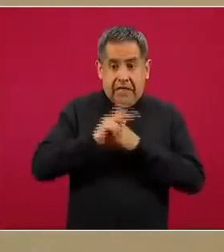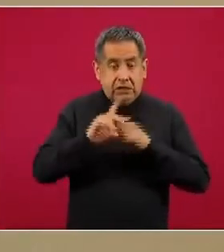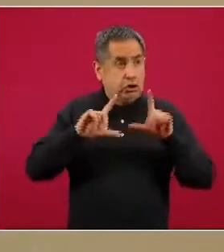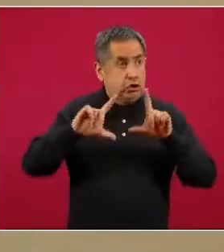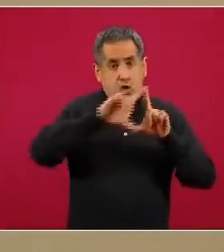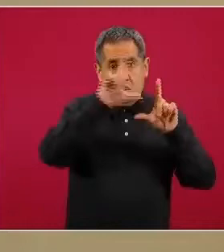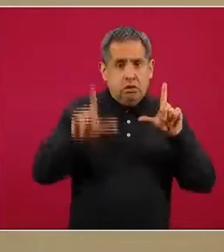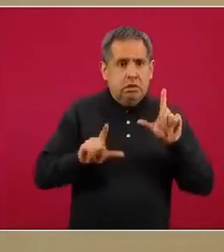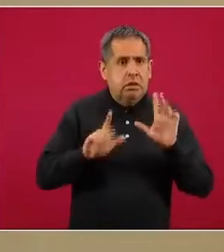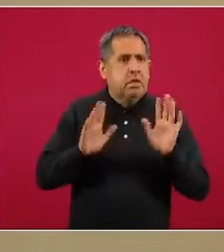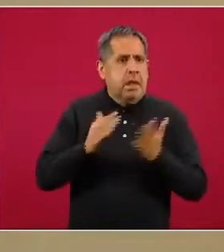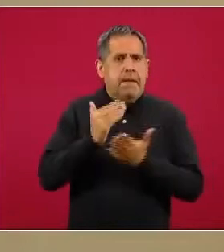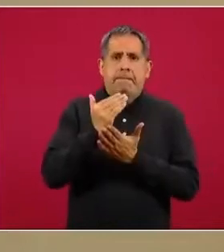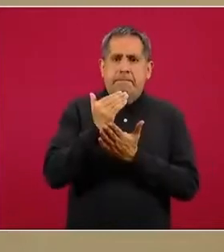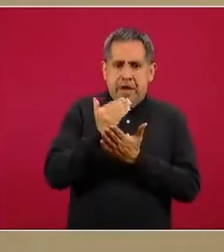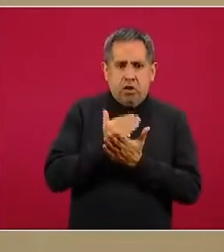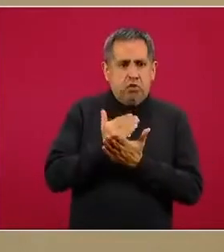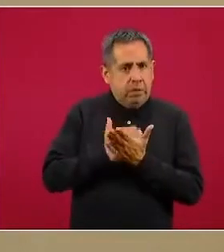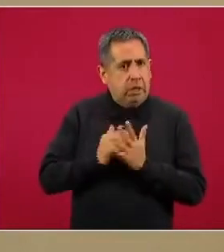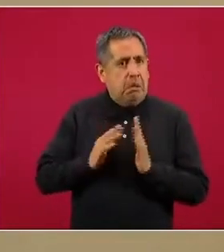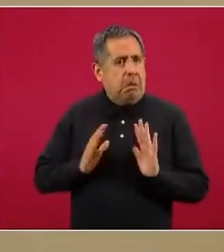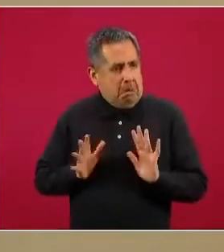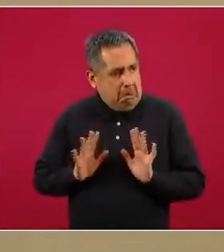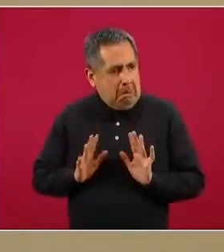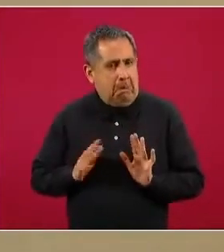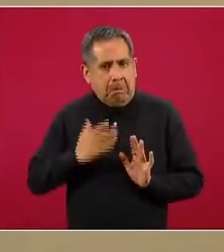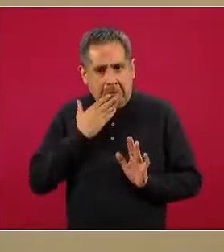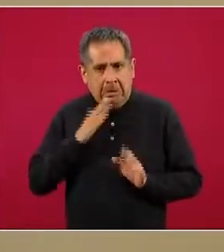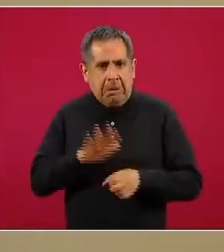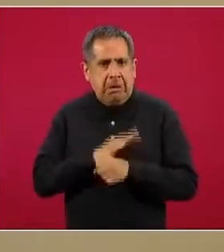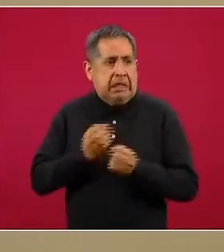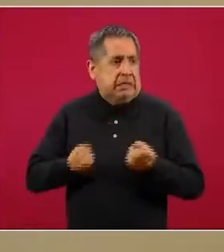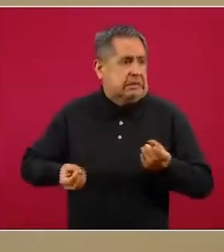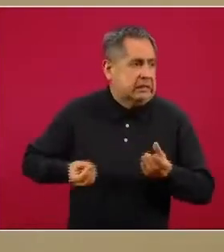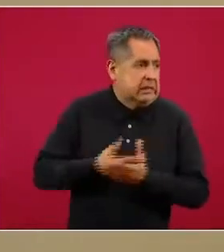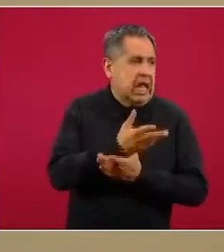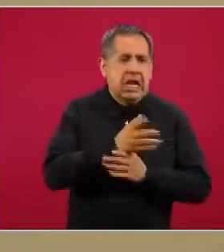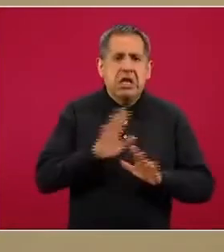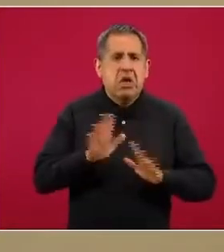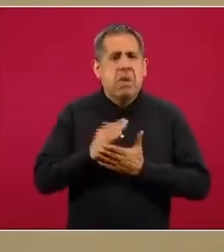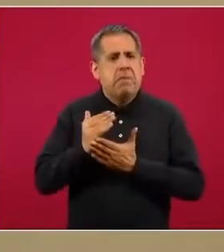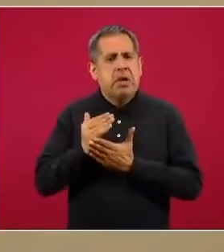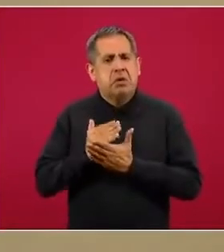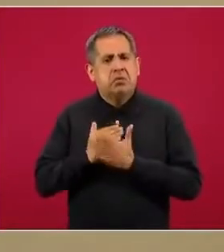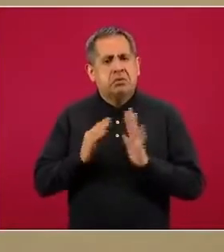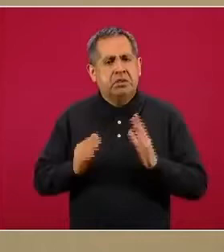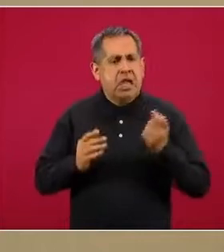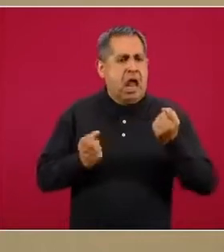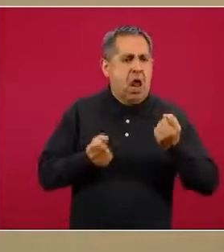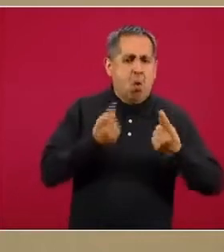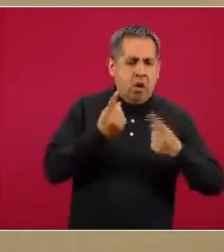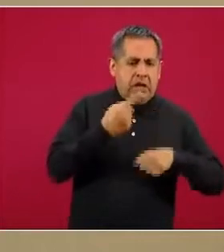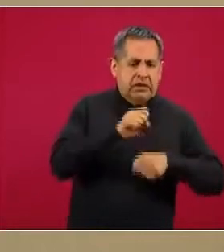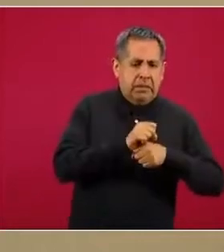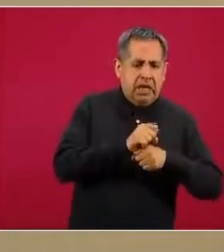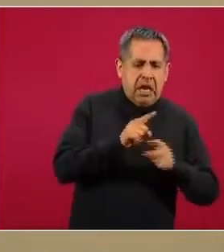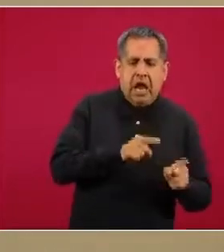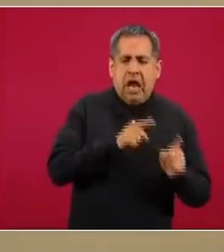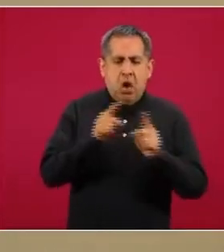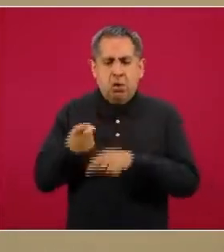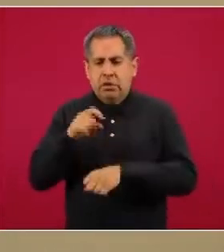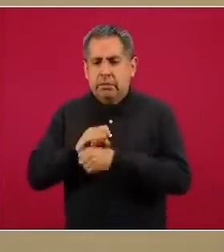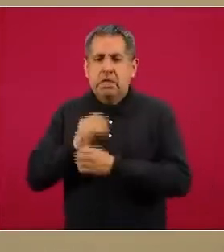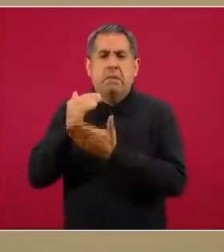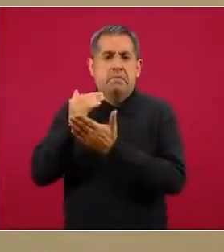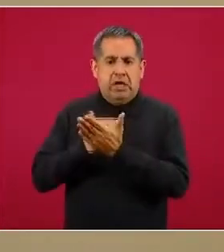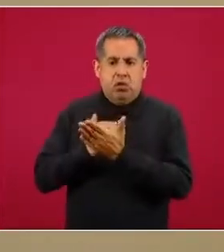disminuido en cierta proporción la movilidad de una semana a la que